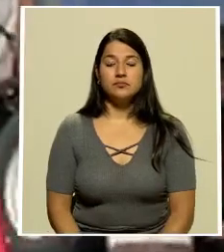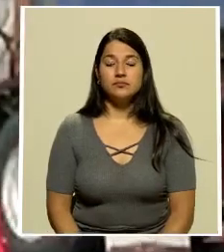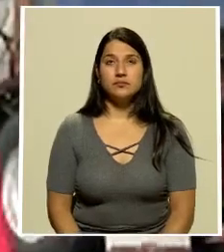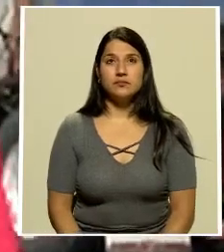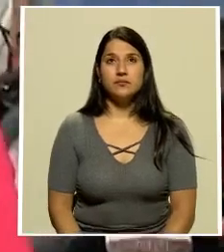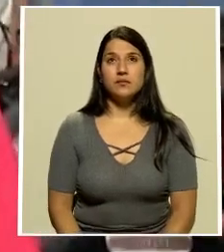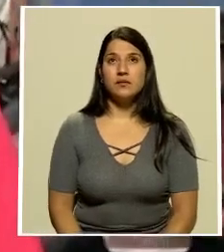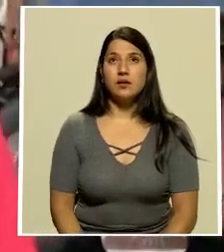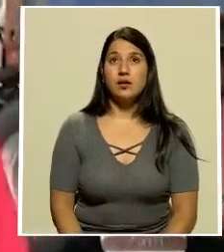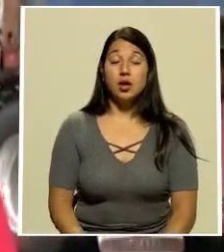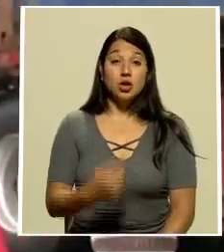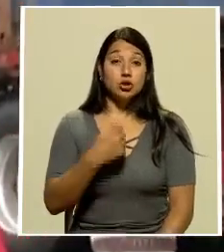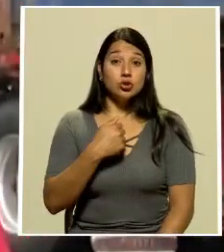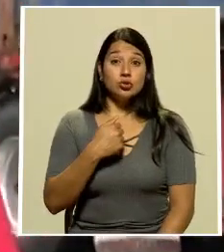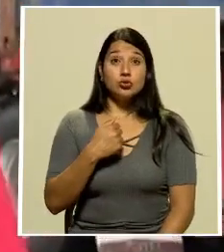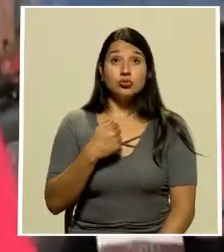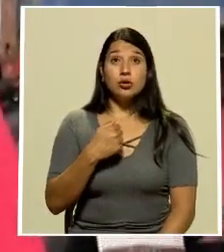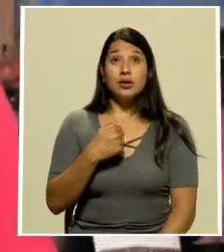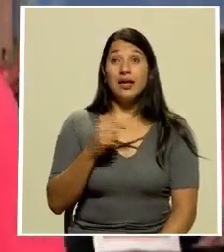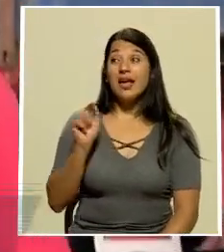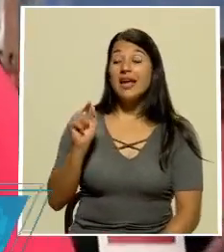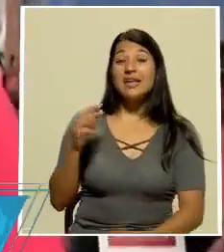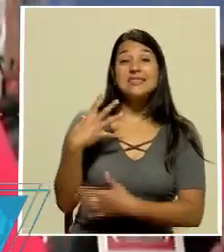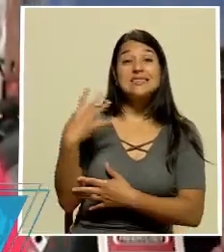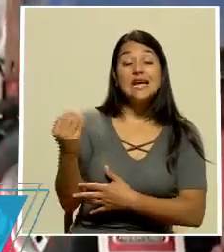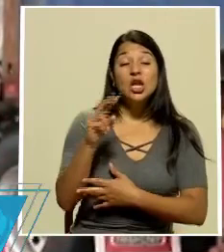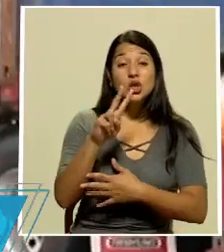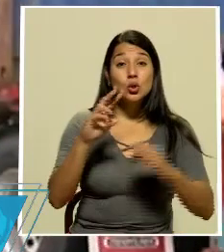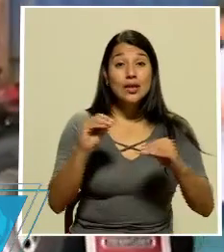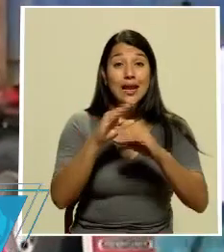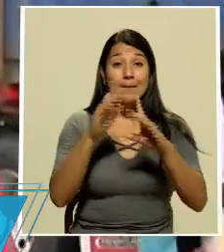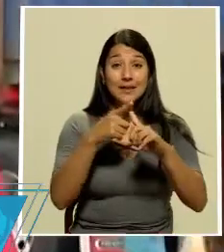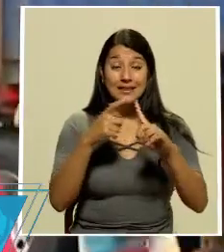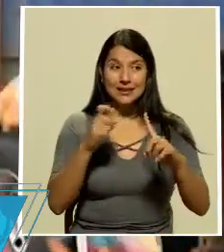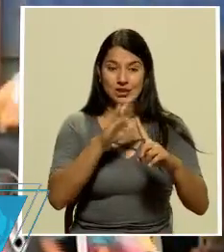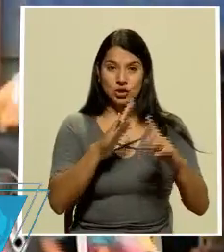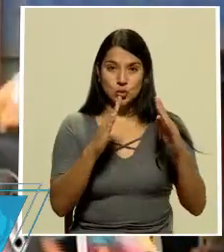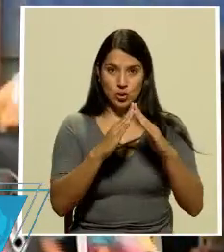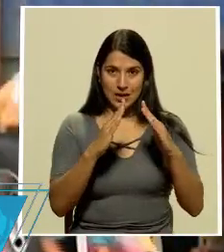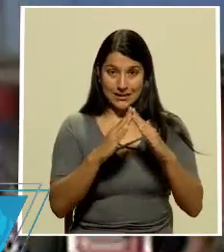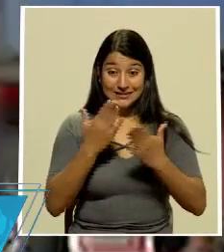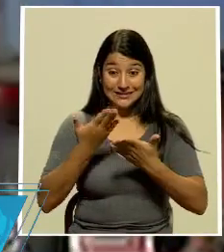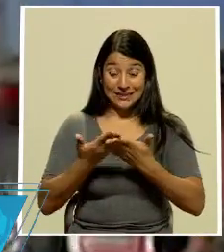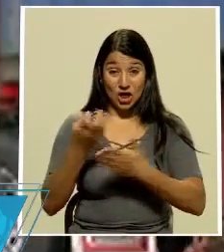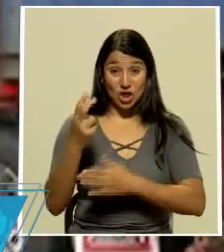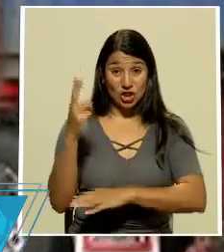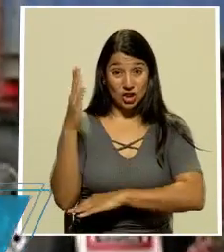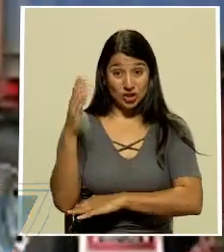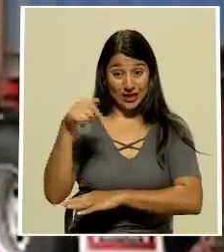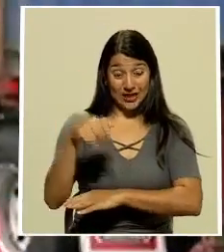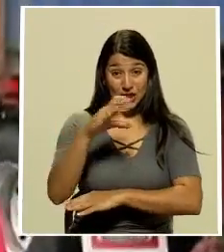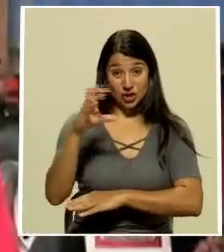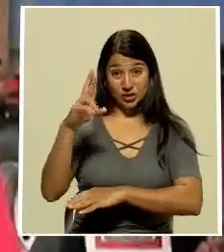y de él está ansioso de llegar. Salió desde las 2 de la mañana de la casa de él. Llegó a las 12 de mediodía al país